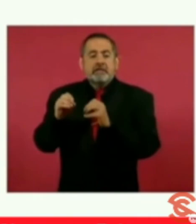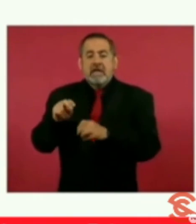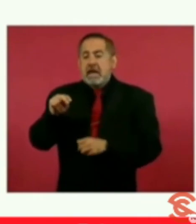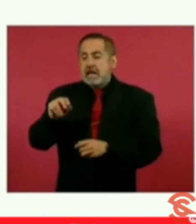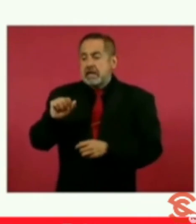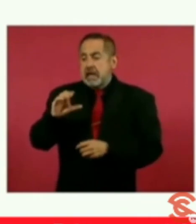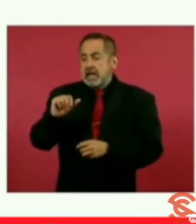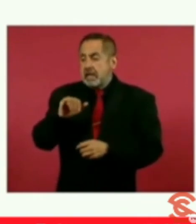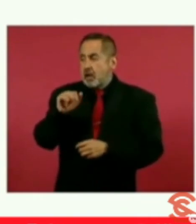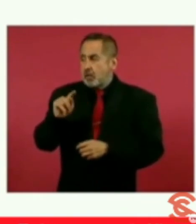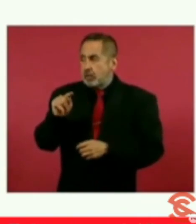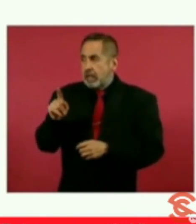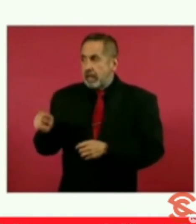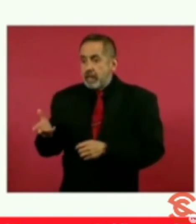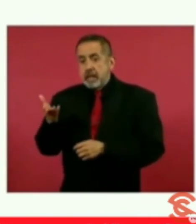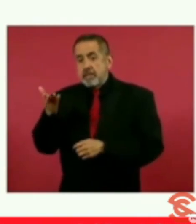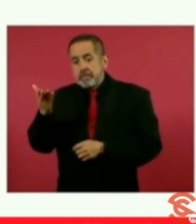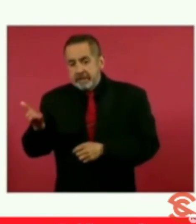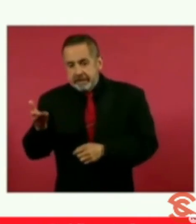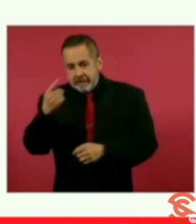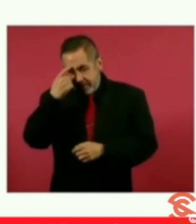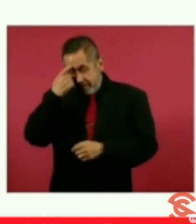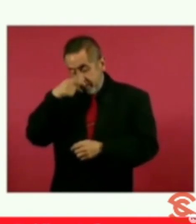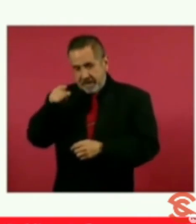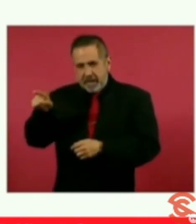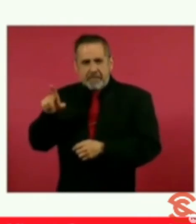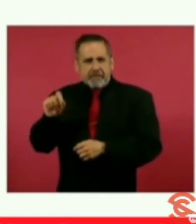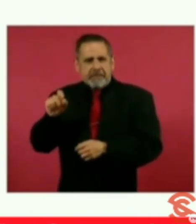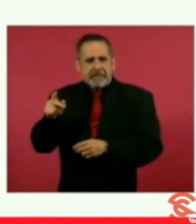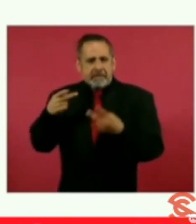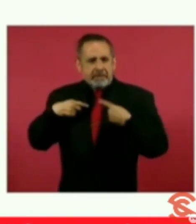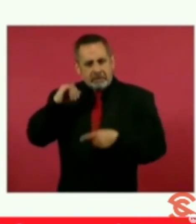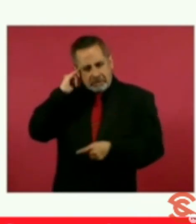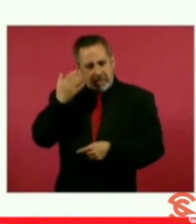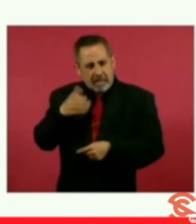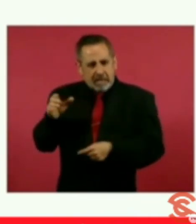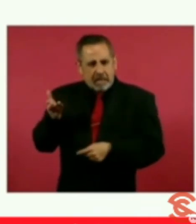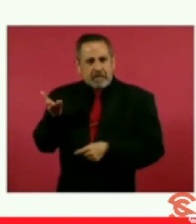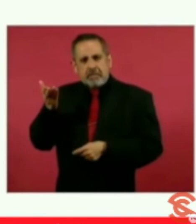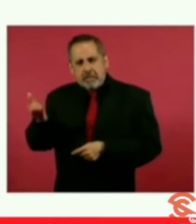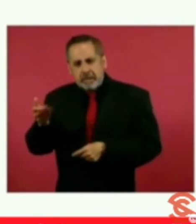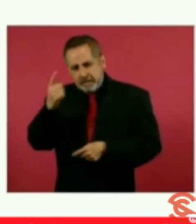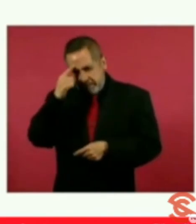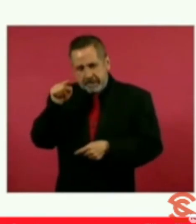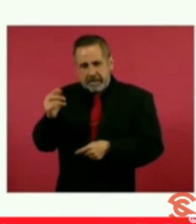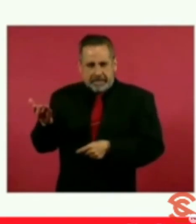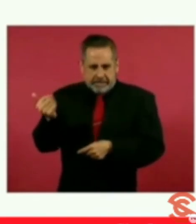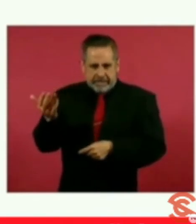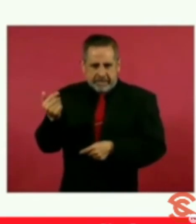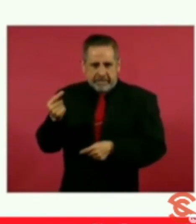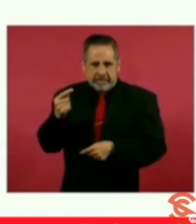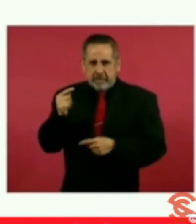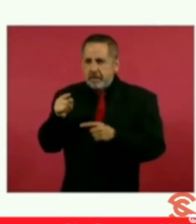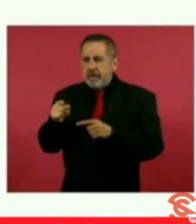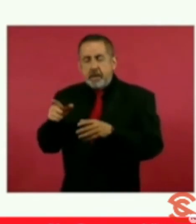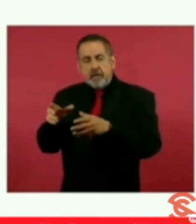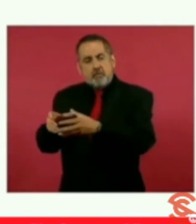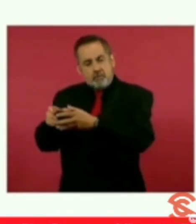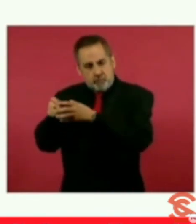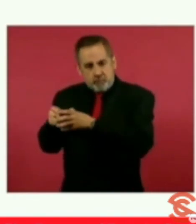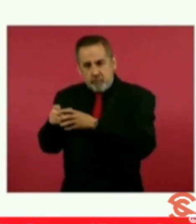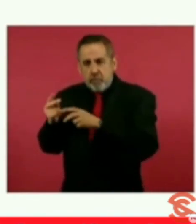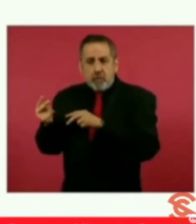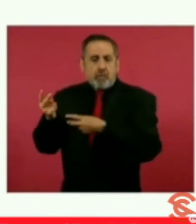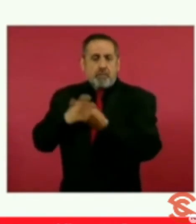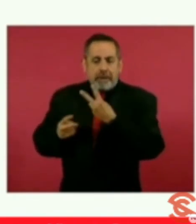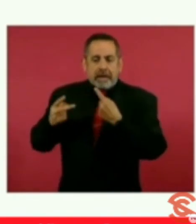y solicitarle 20 campesinos para que sean enviados a la Ciudad de